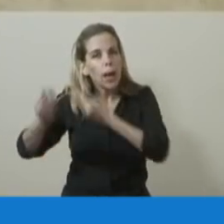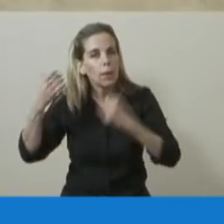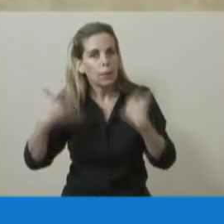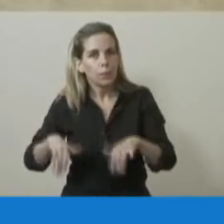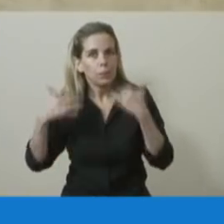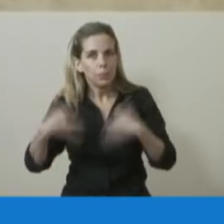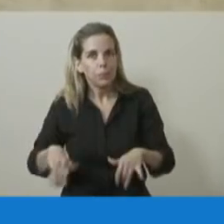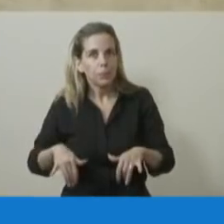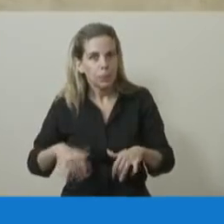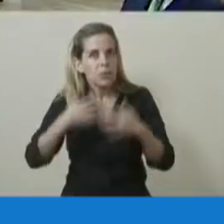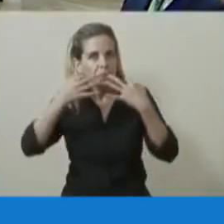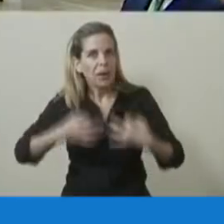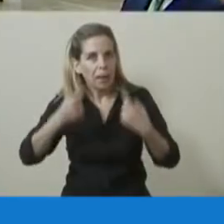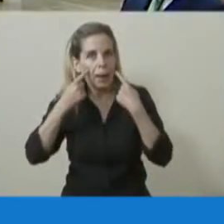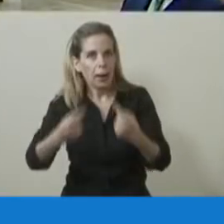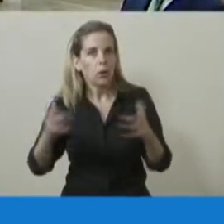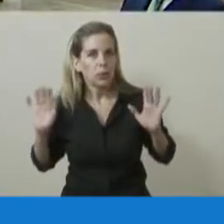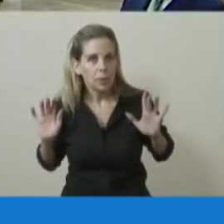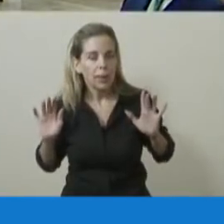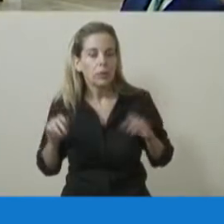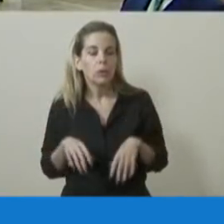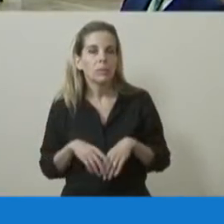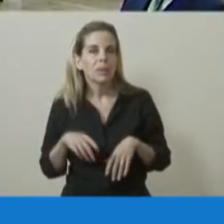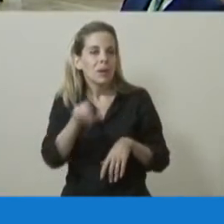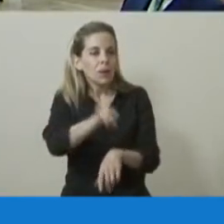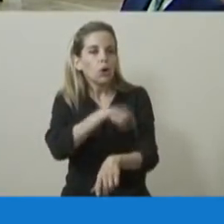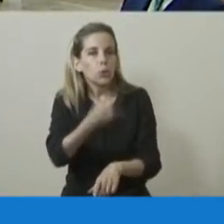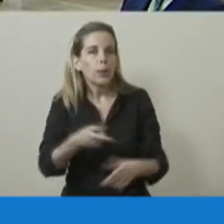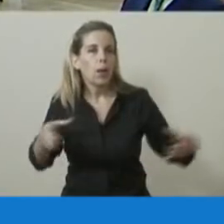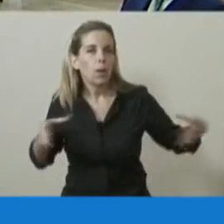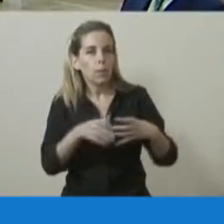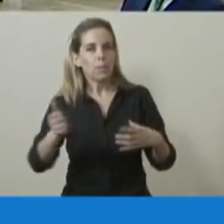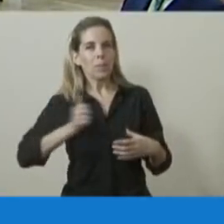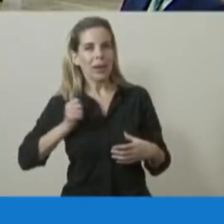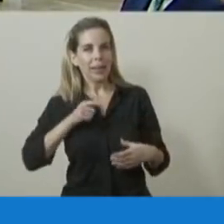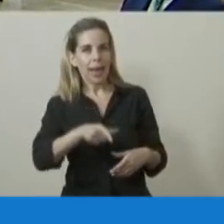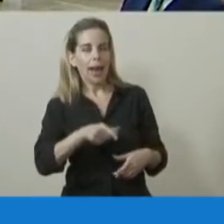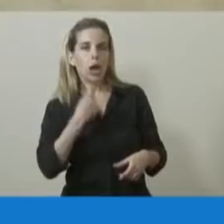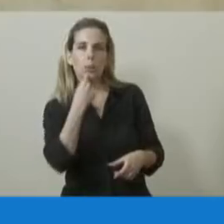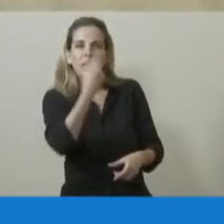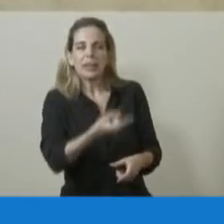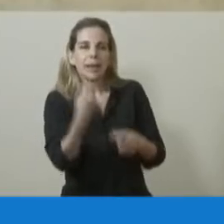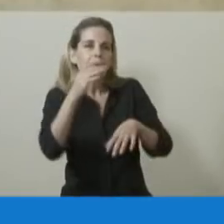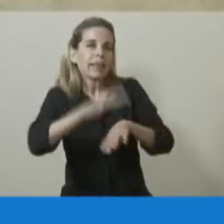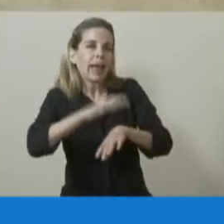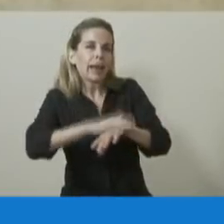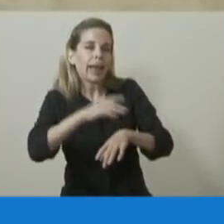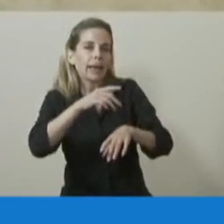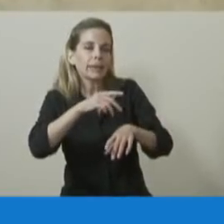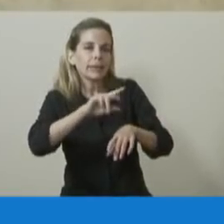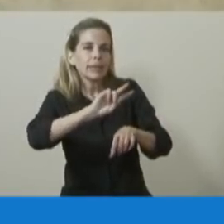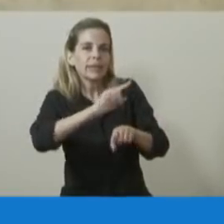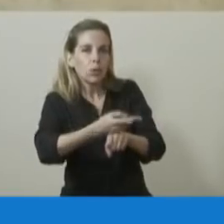Y esto que en la jerga militar se conoce como operaciones secundarias